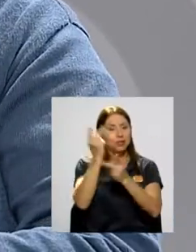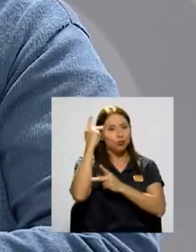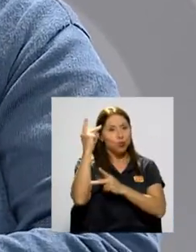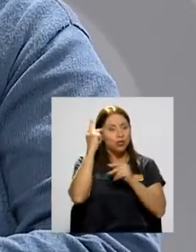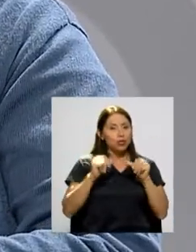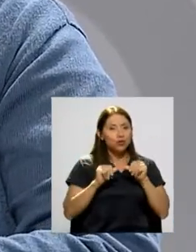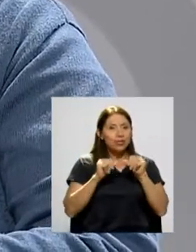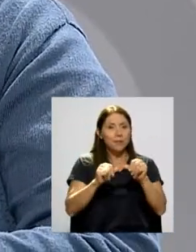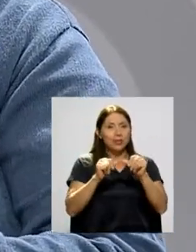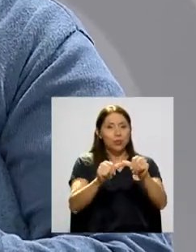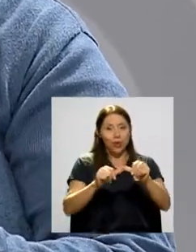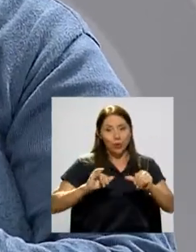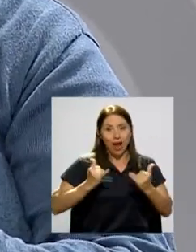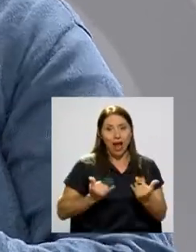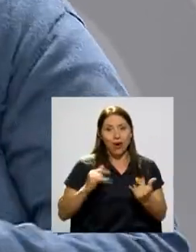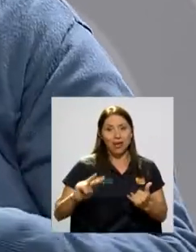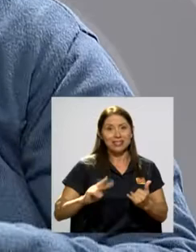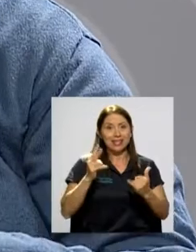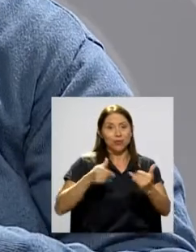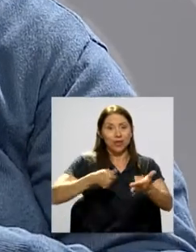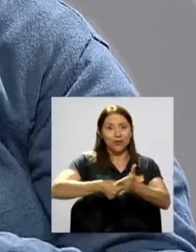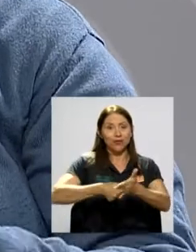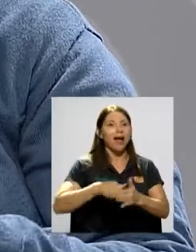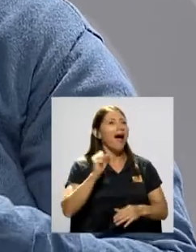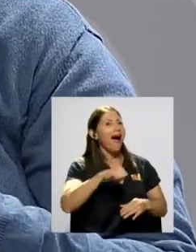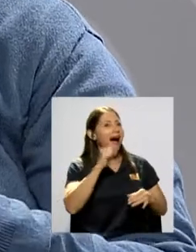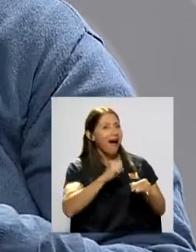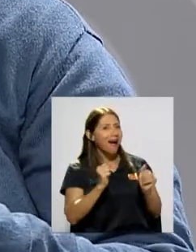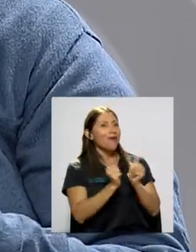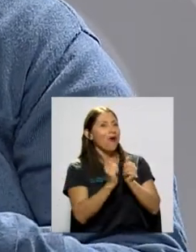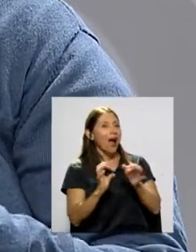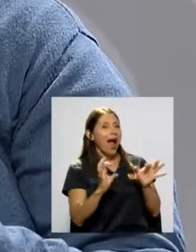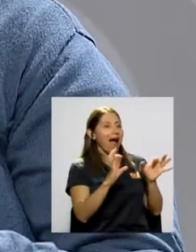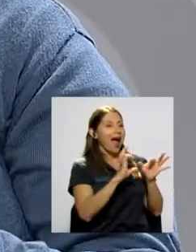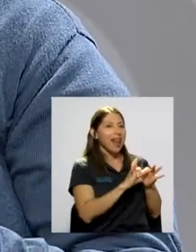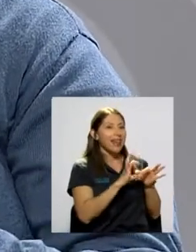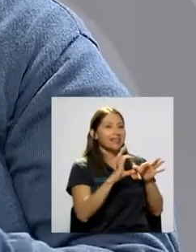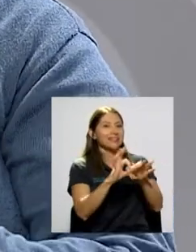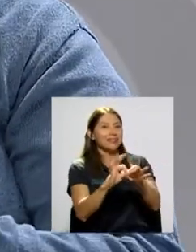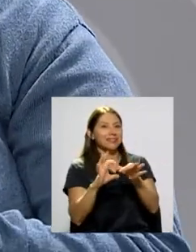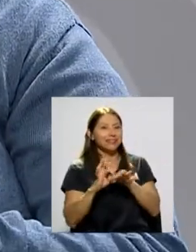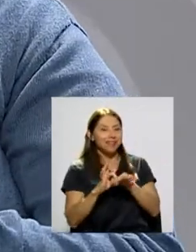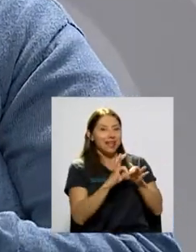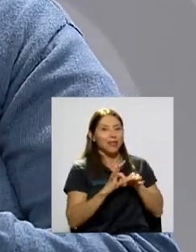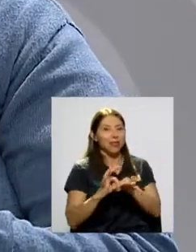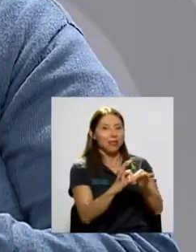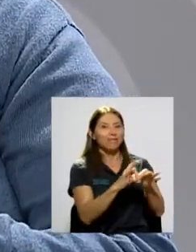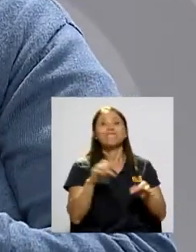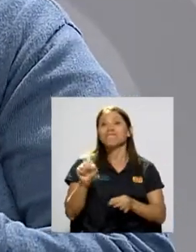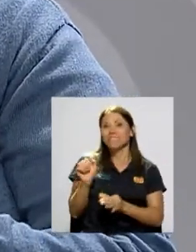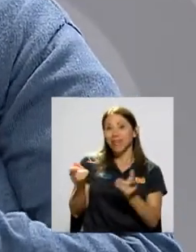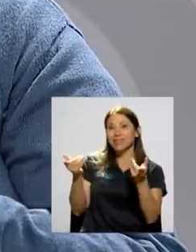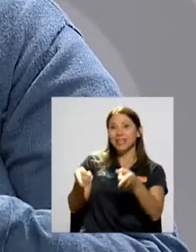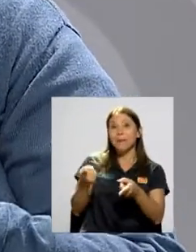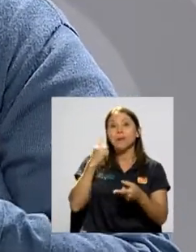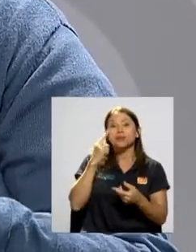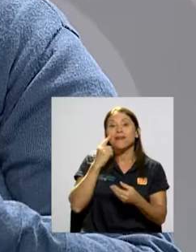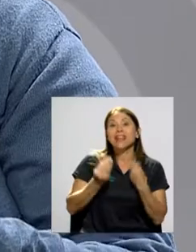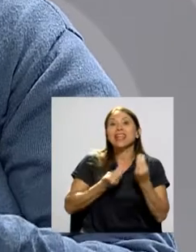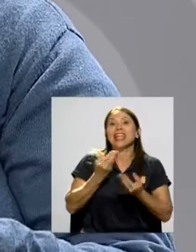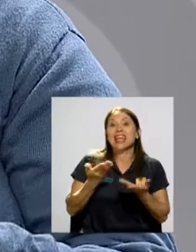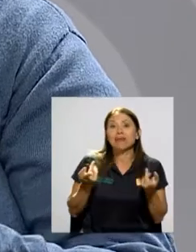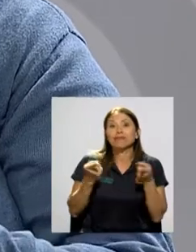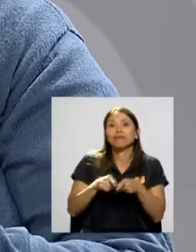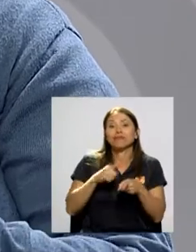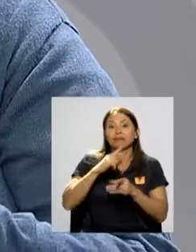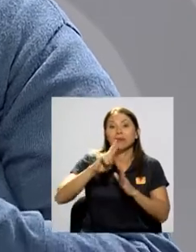que se mantuvieron para esta segunda ronda. Claro, las alianzas. Ahí están. Y vamos a ver qué rol y qué papel les toca o se les va